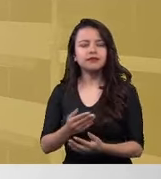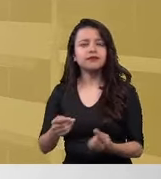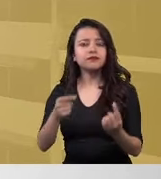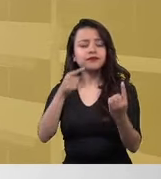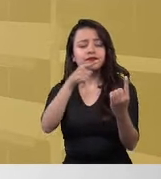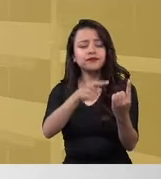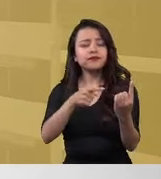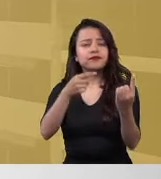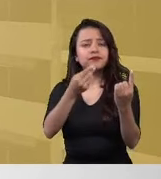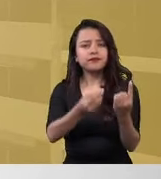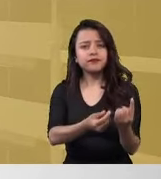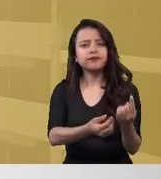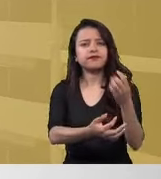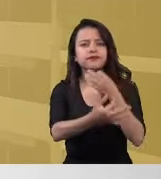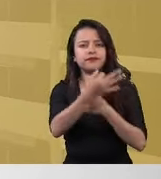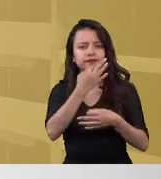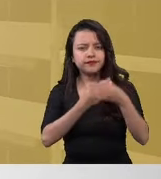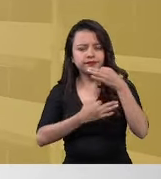recordar.